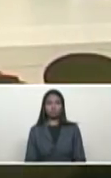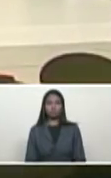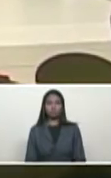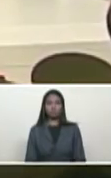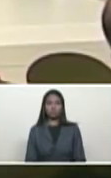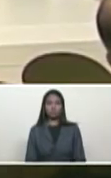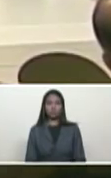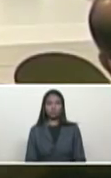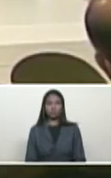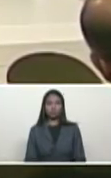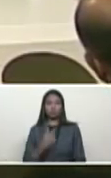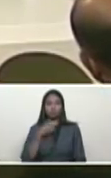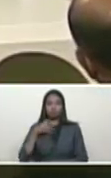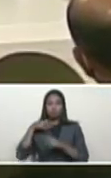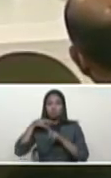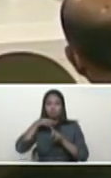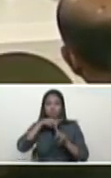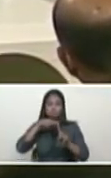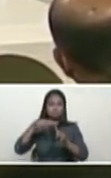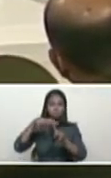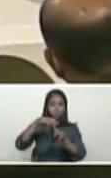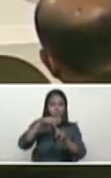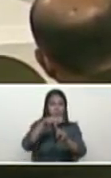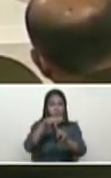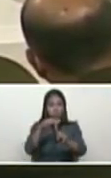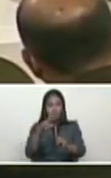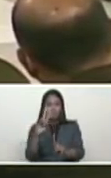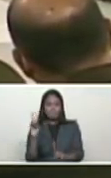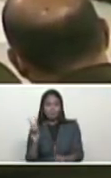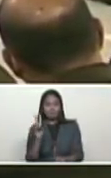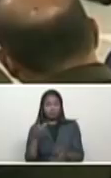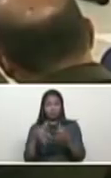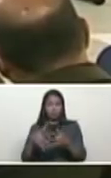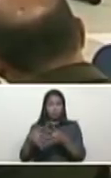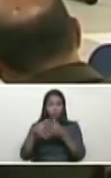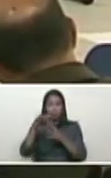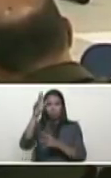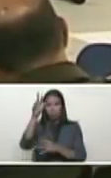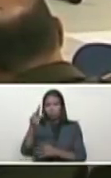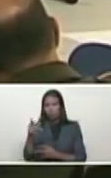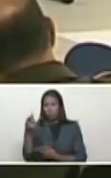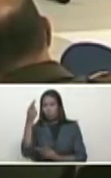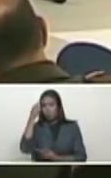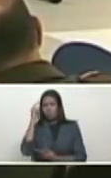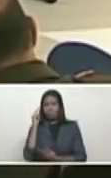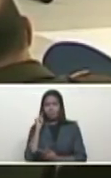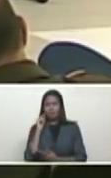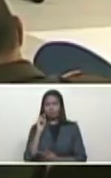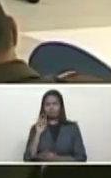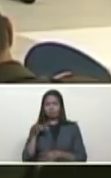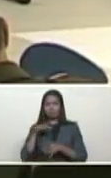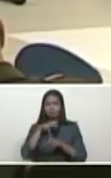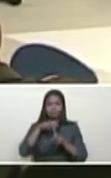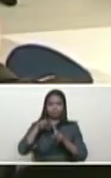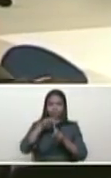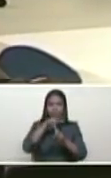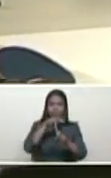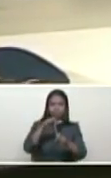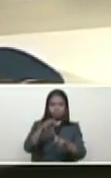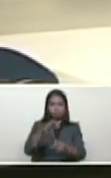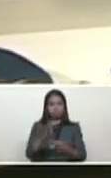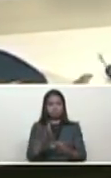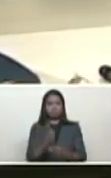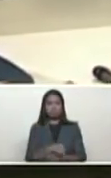estamos acechados saben ustedes el imperialismo todos los días todos los días todos los